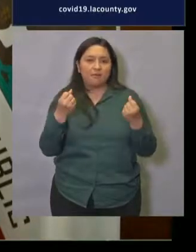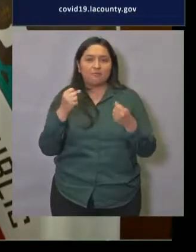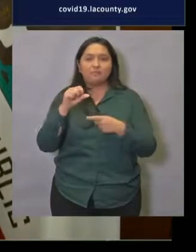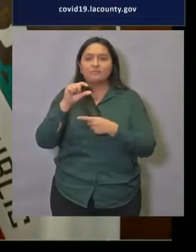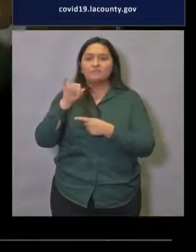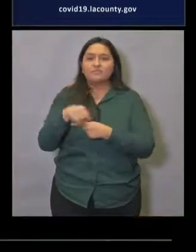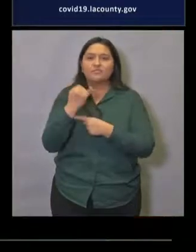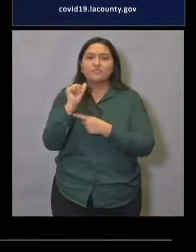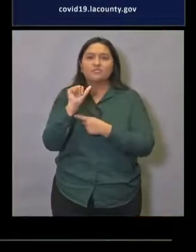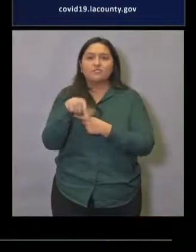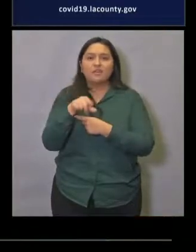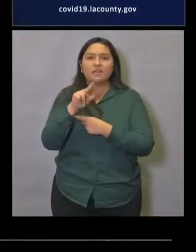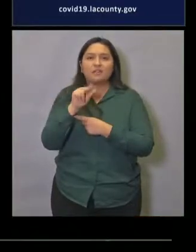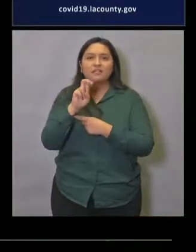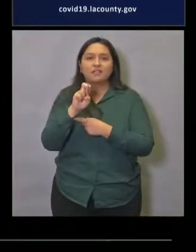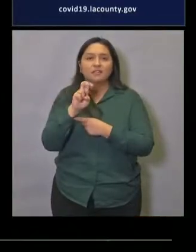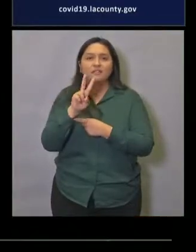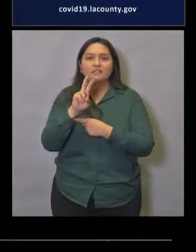Valenzuela.